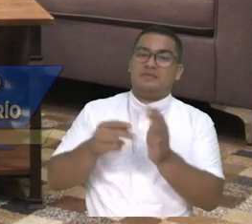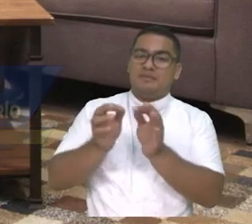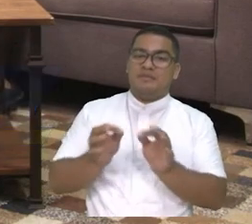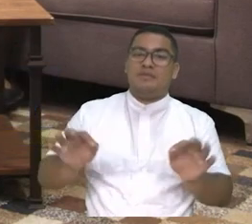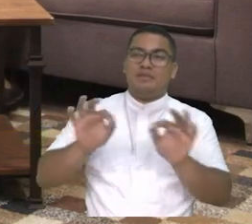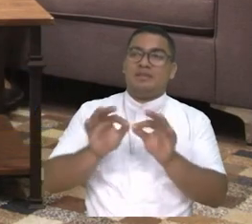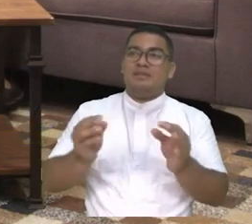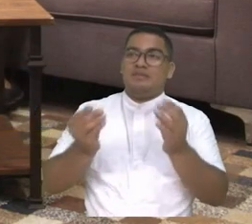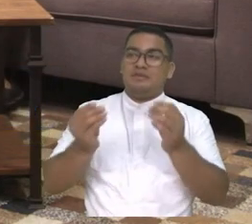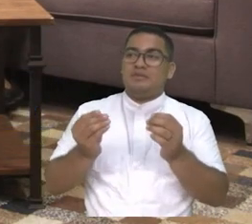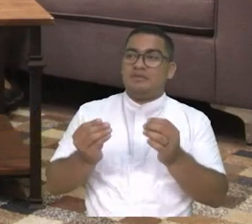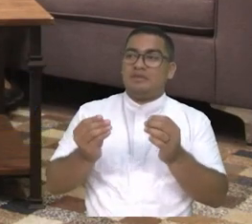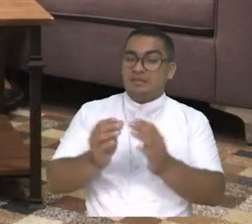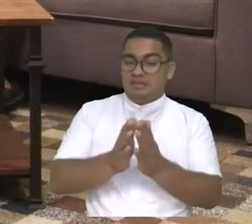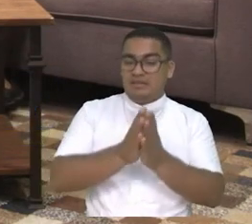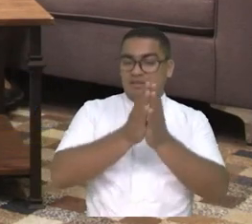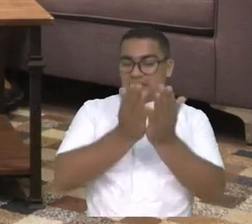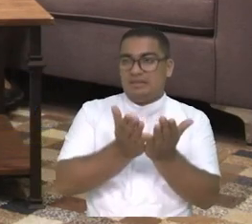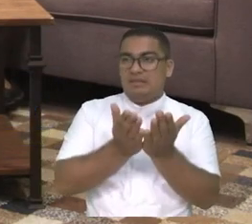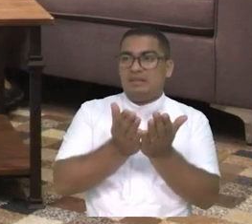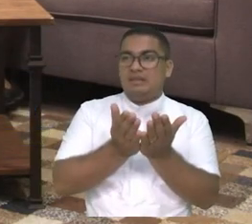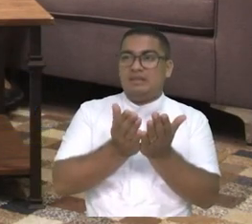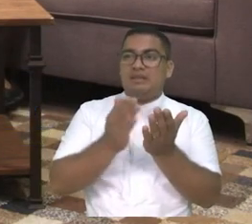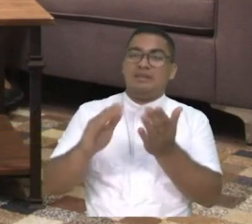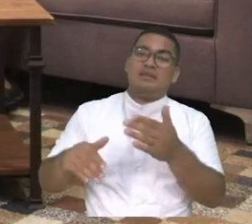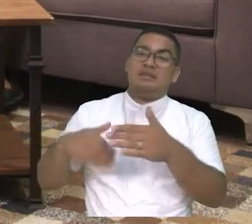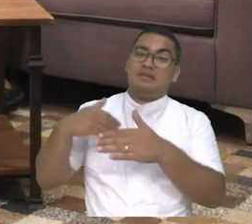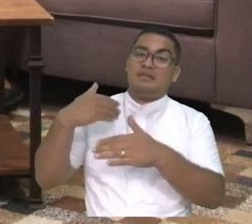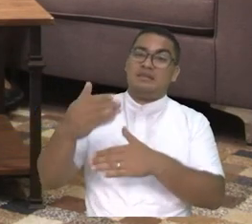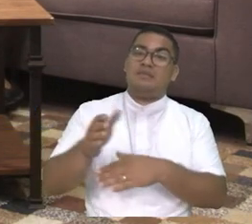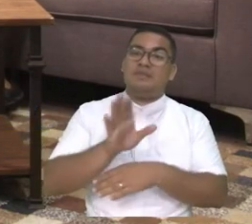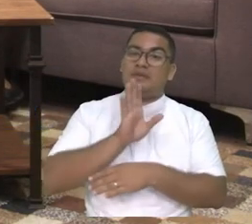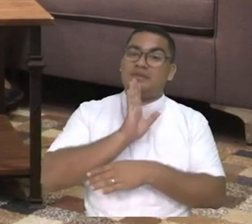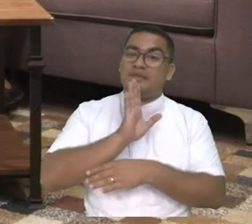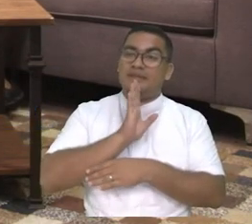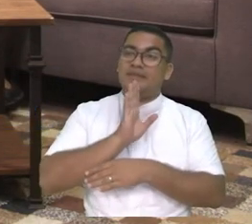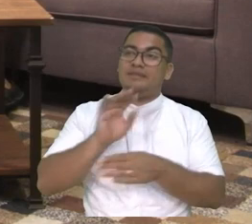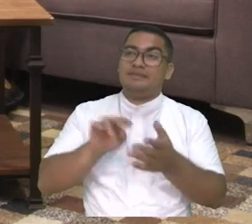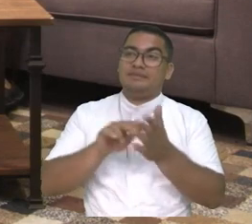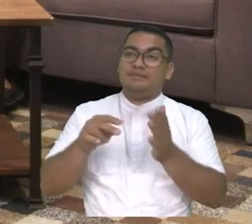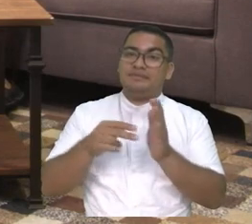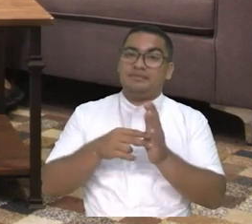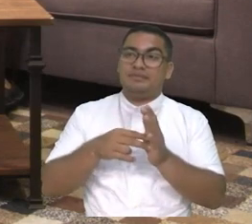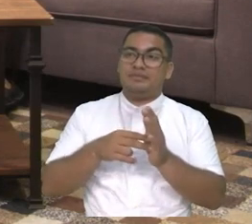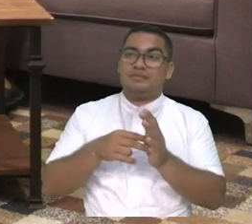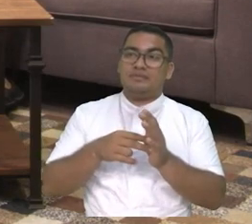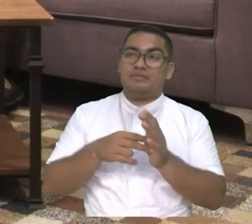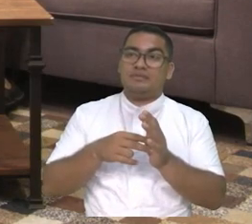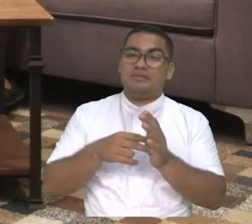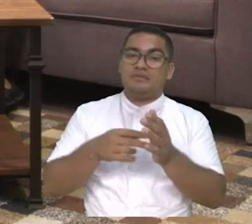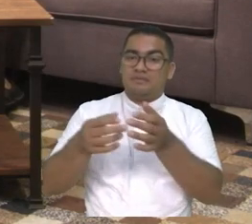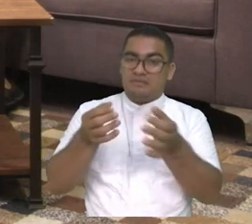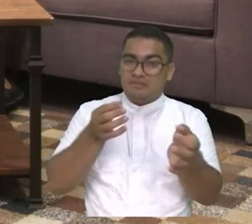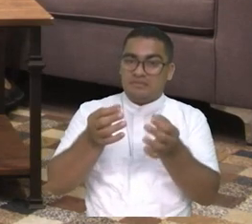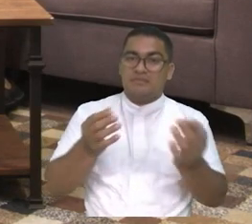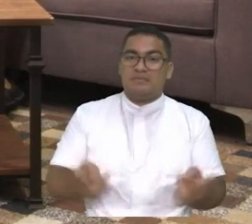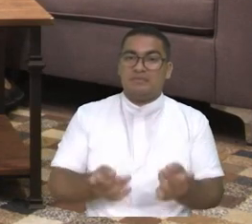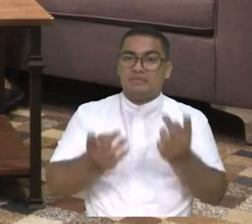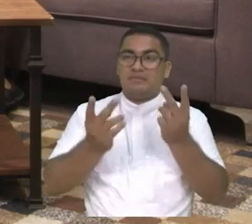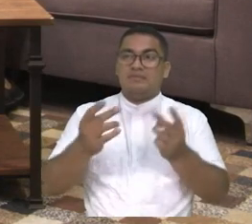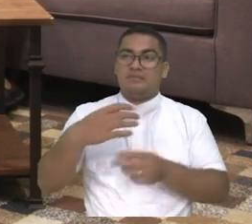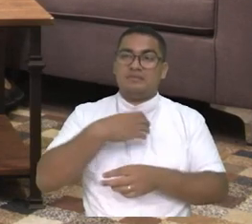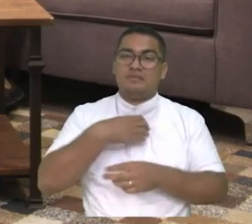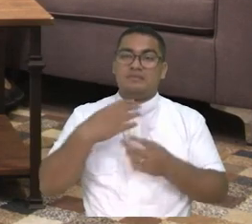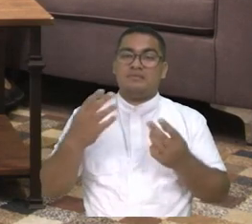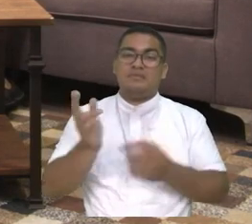importantes. Quiero que lo tengamos allí y empecemos nuestro siguiente bloque con esa precisamente descripción de la vida biográfica de